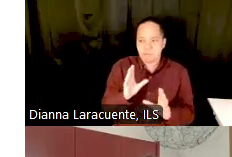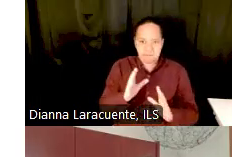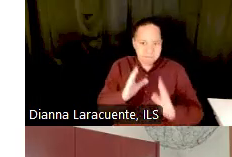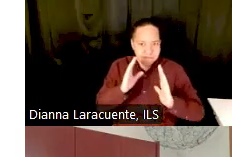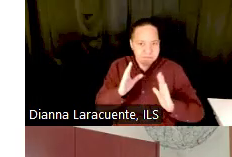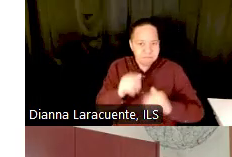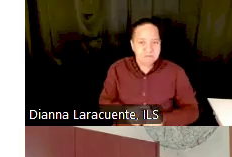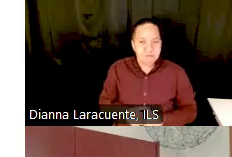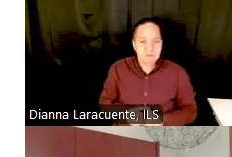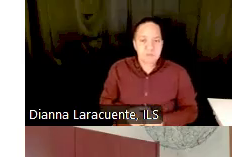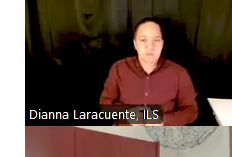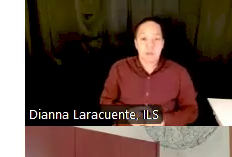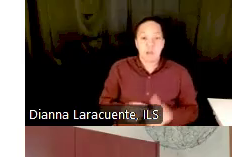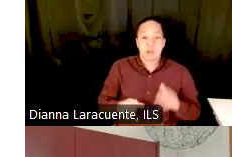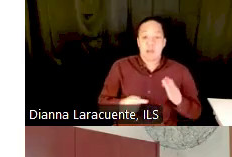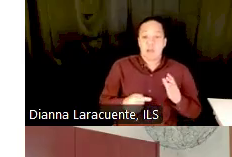veces